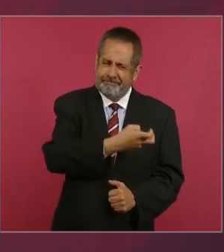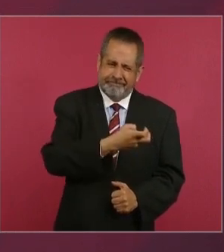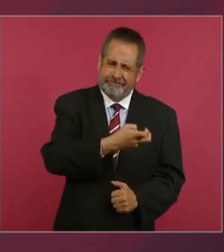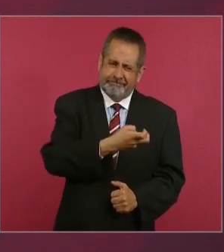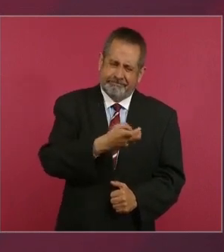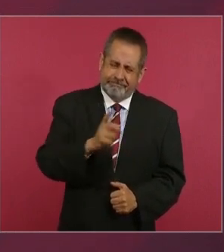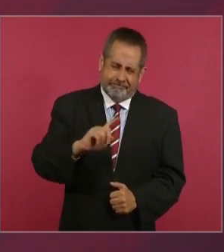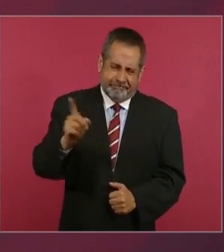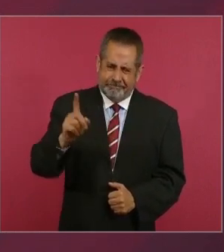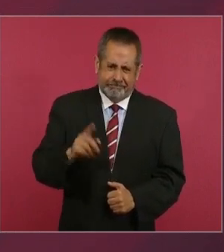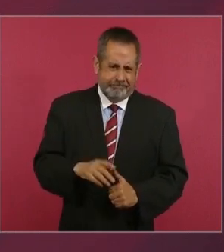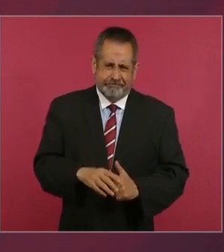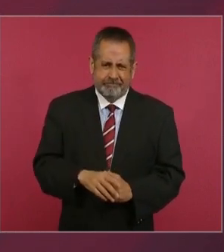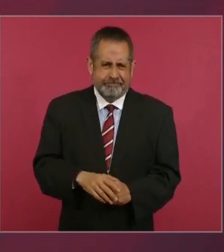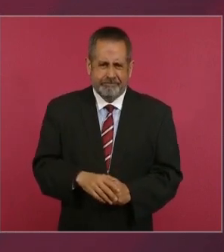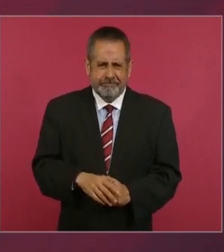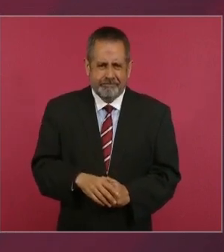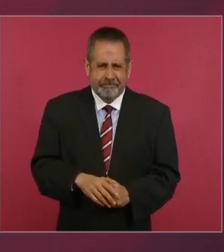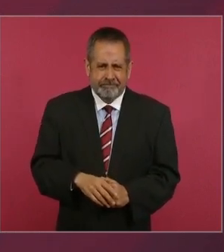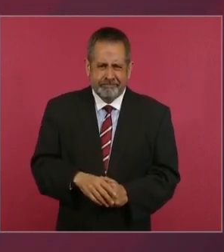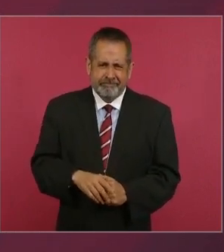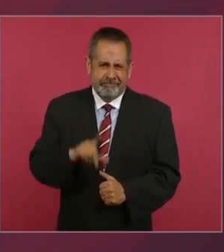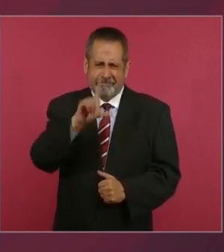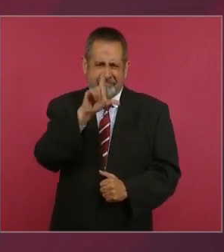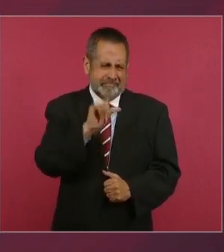eh de manera